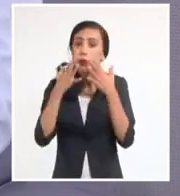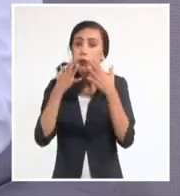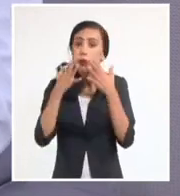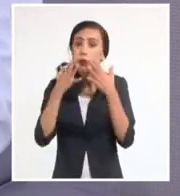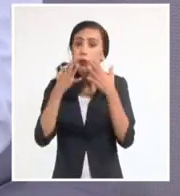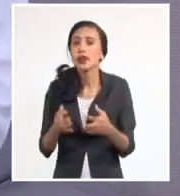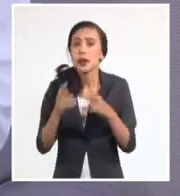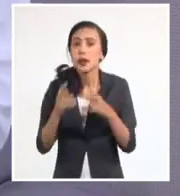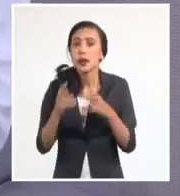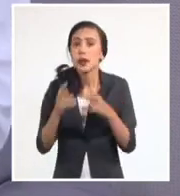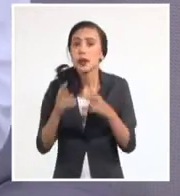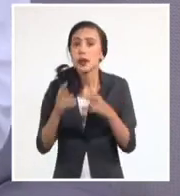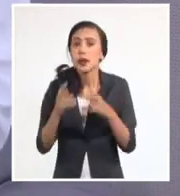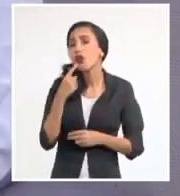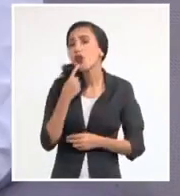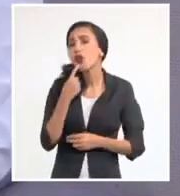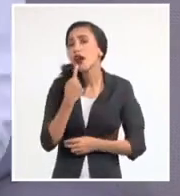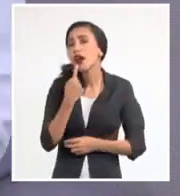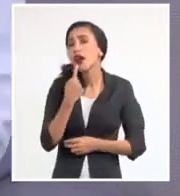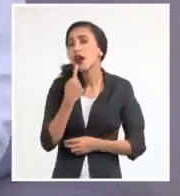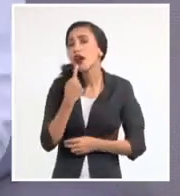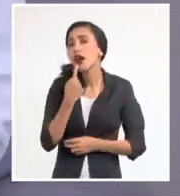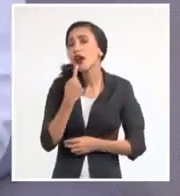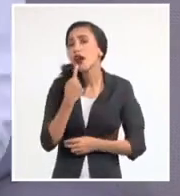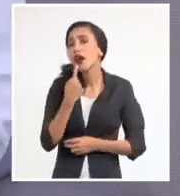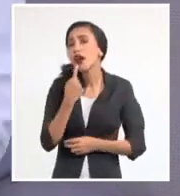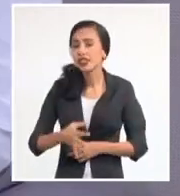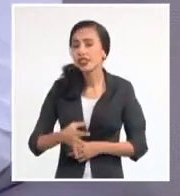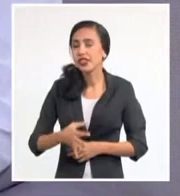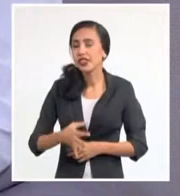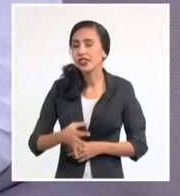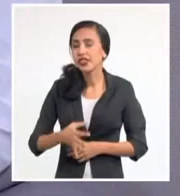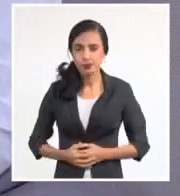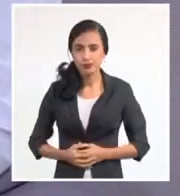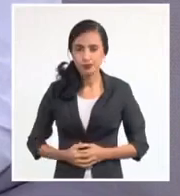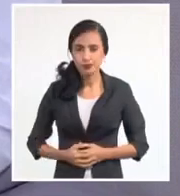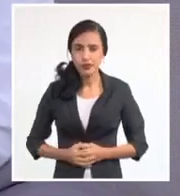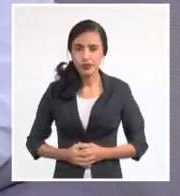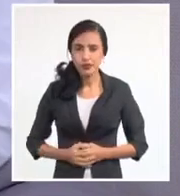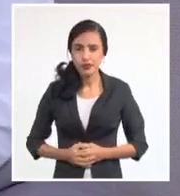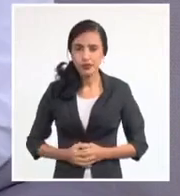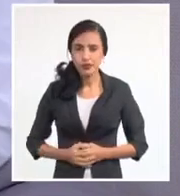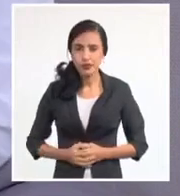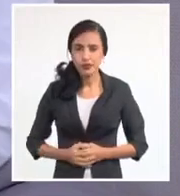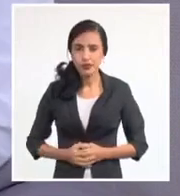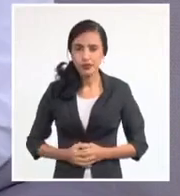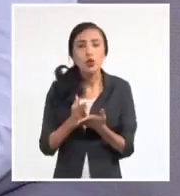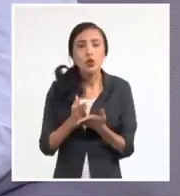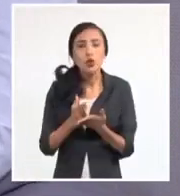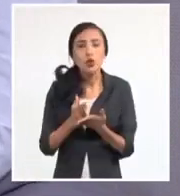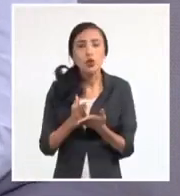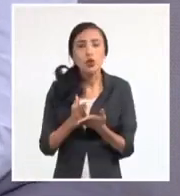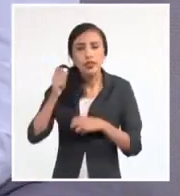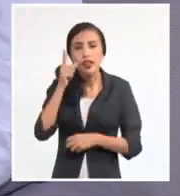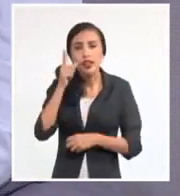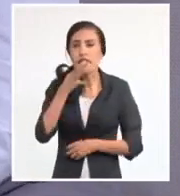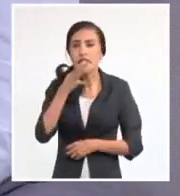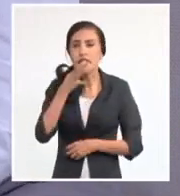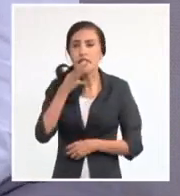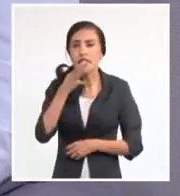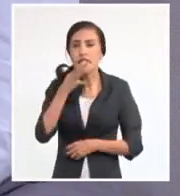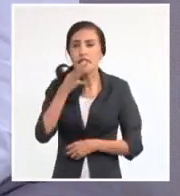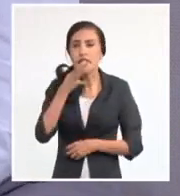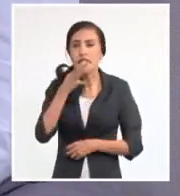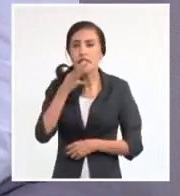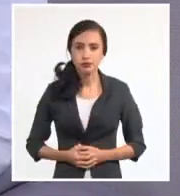de los testimoniantes vivos, valga la redundancia, sino del estudio. Y un estudio que no sea, que no cuarte, que no